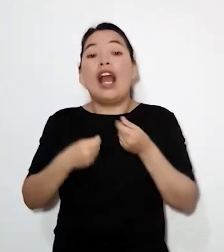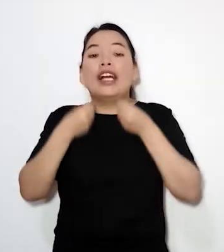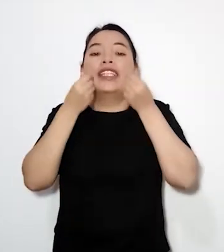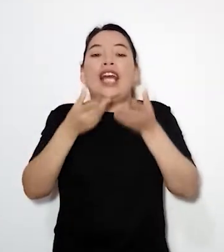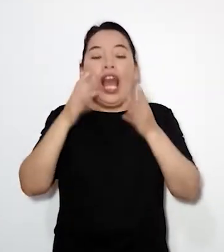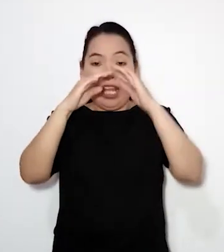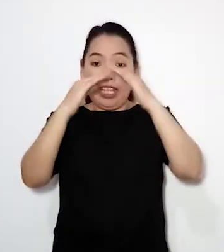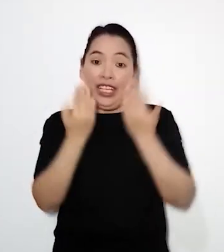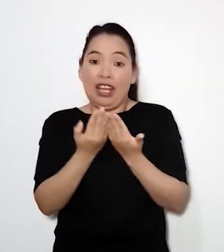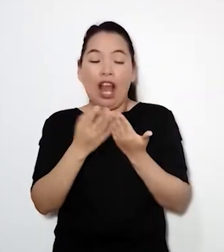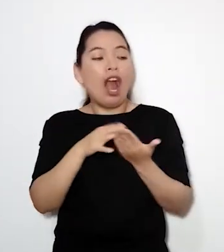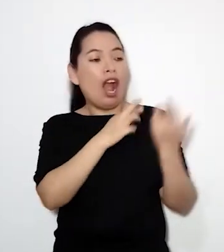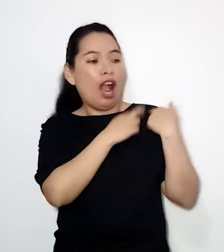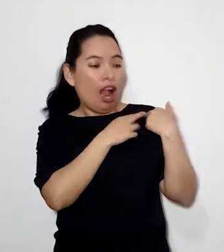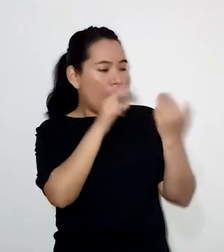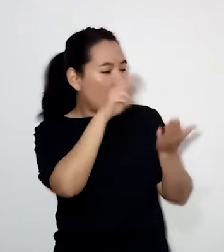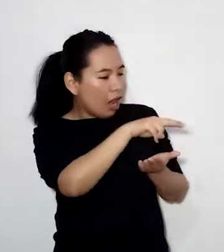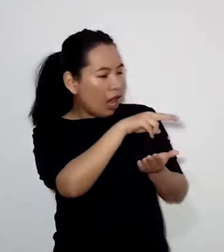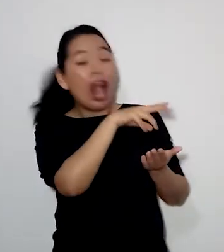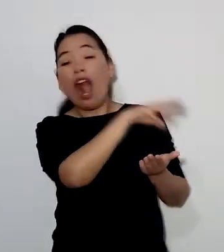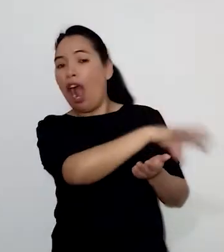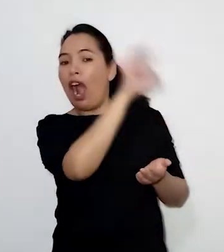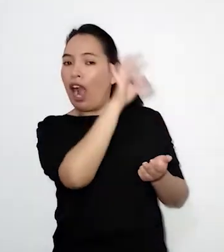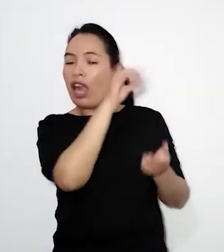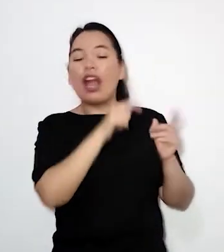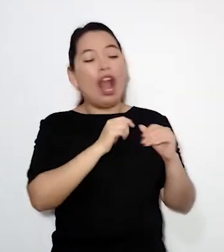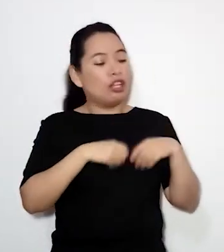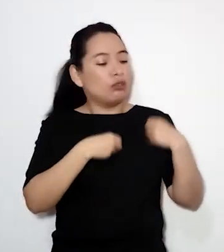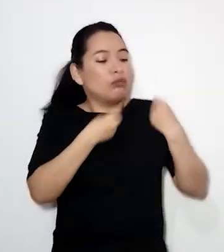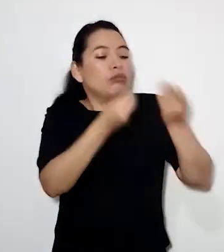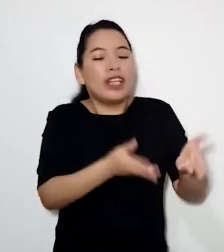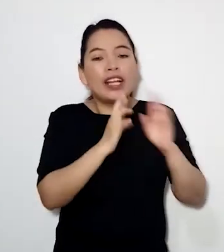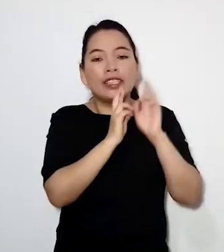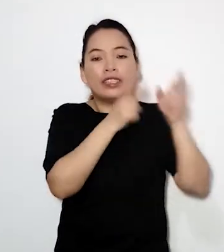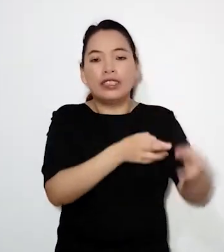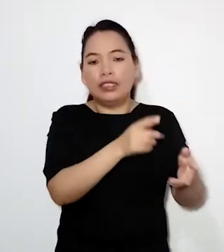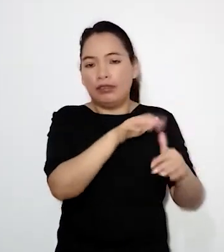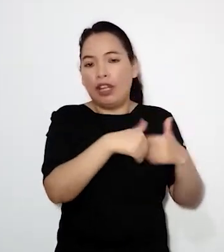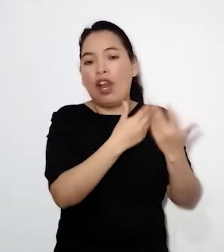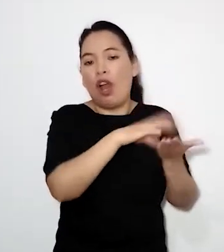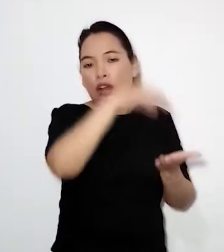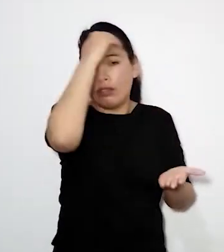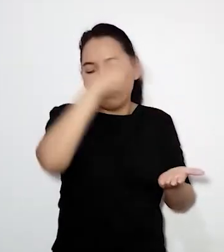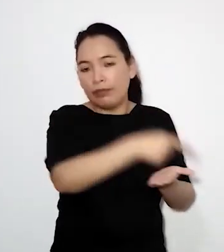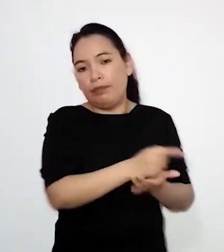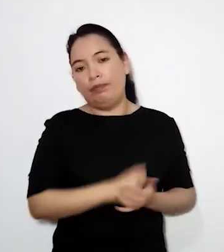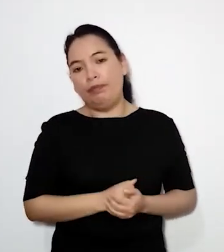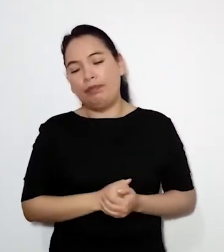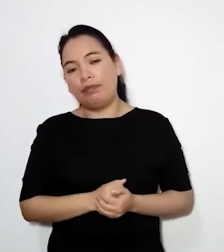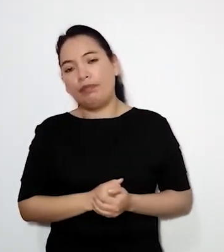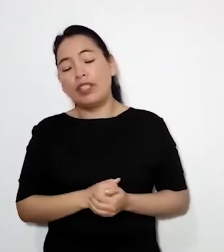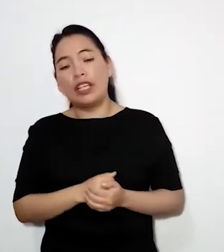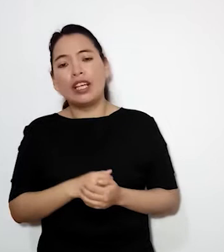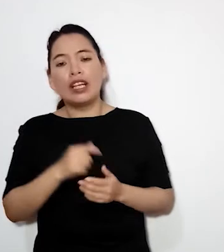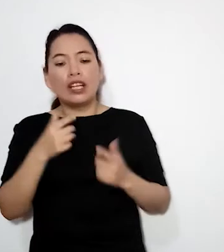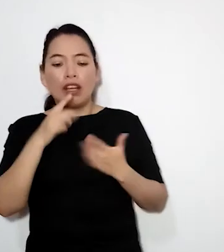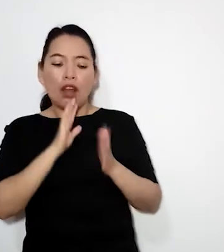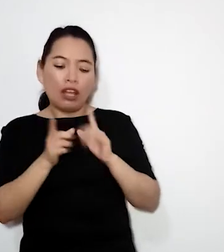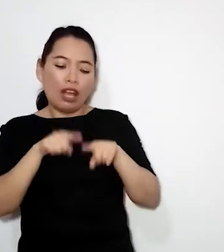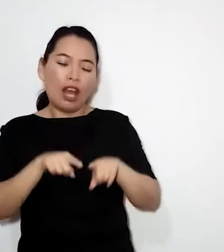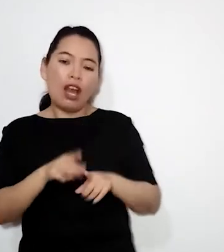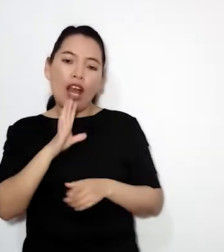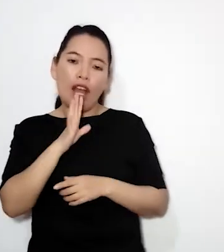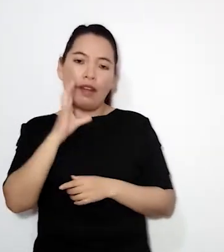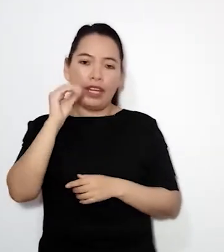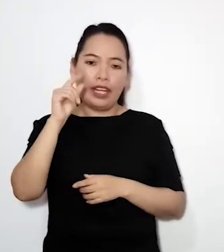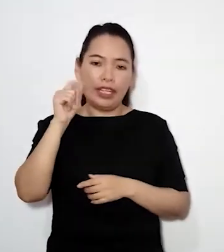acorde a eso. Eso es una responsabilidad. Y en relación a esto que decía Catalina, del capacitismo y demás, me gustaría puntualizar